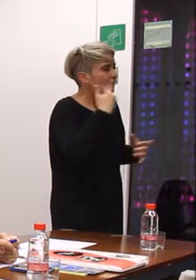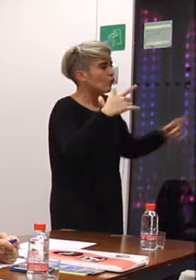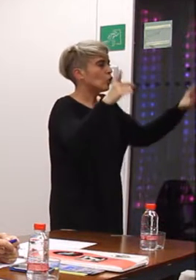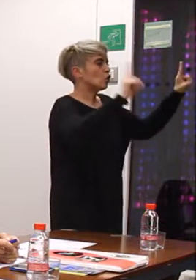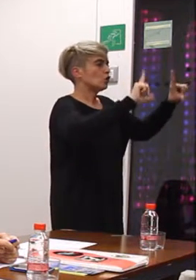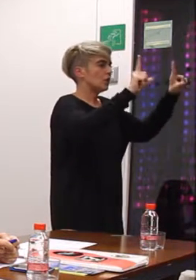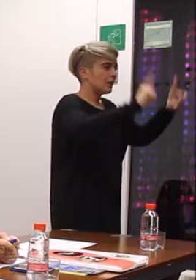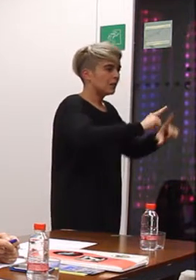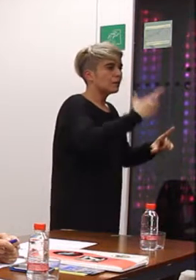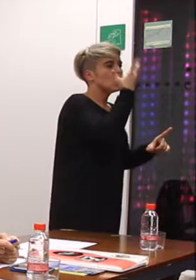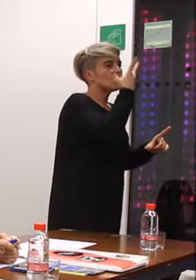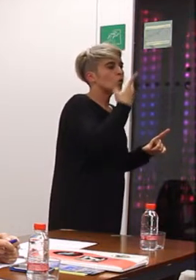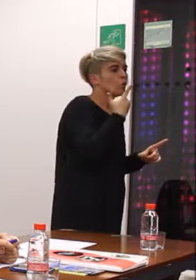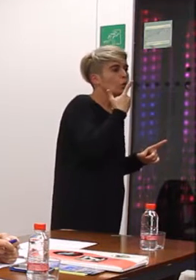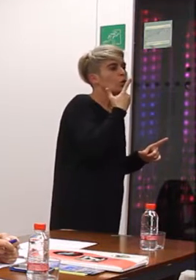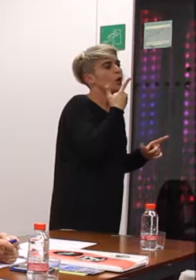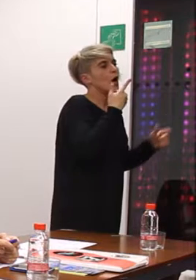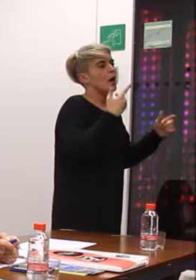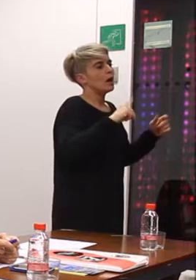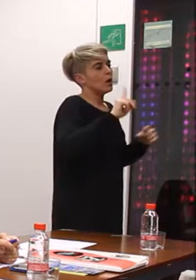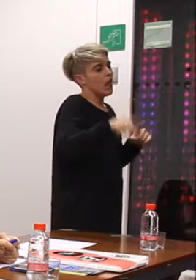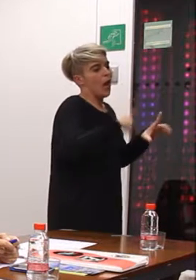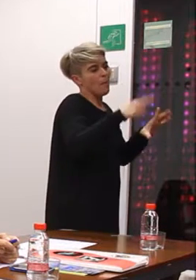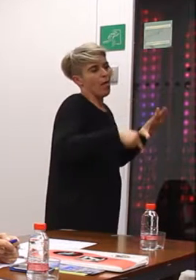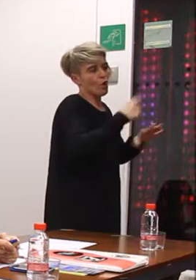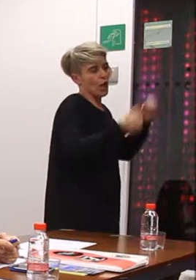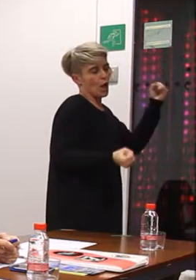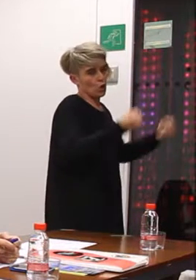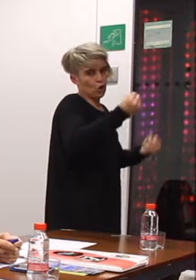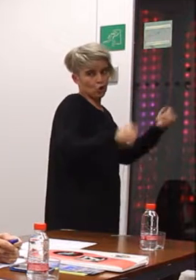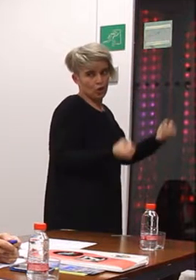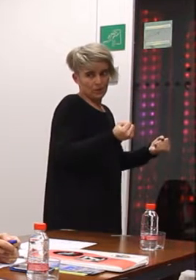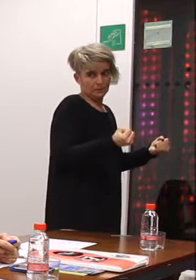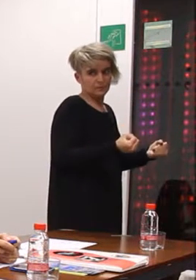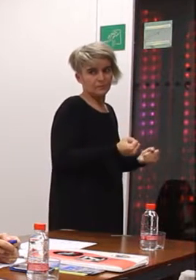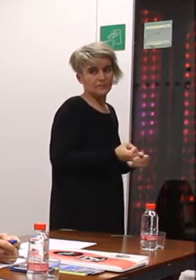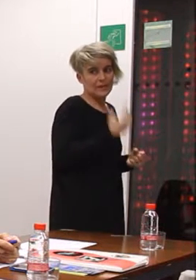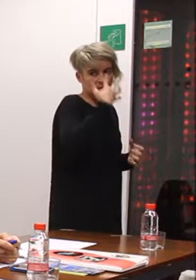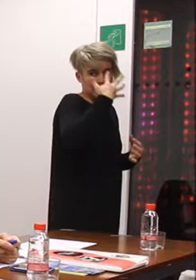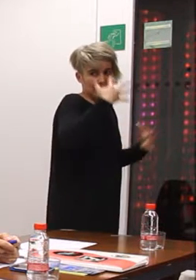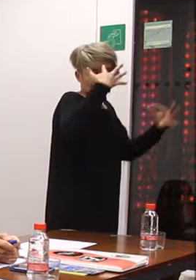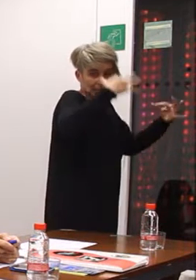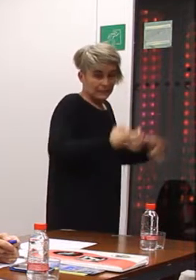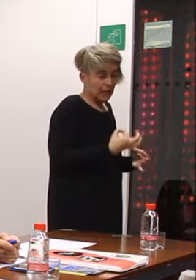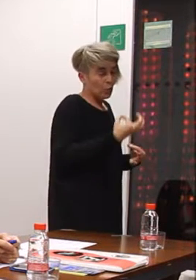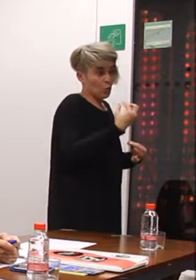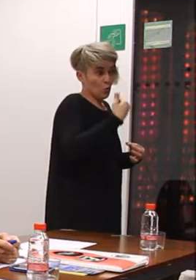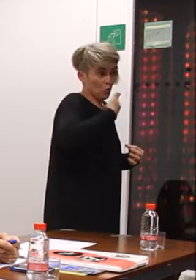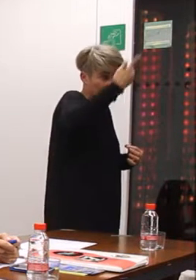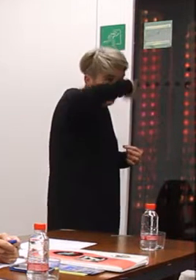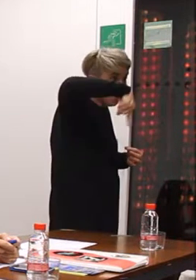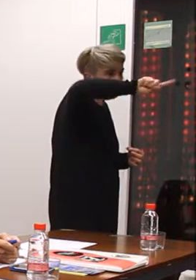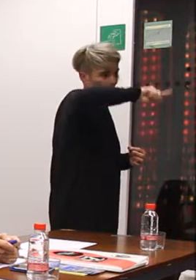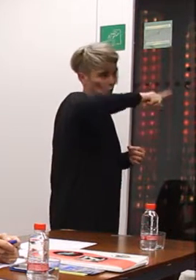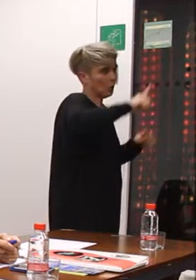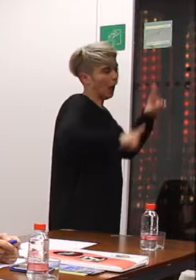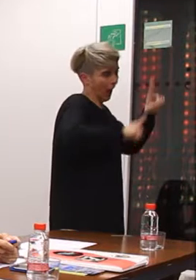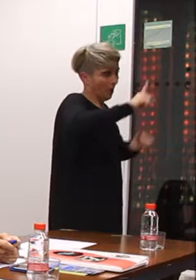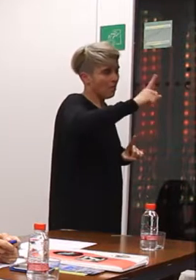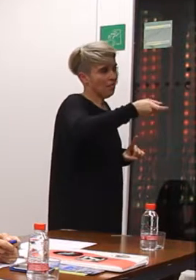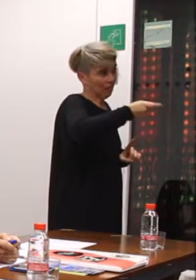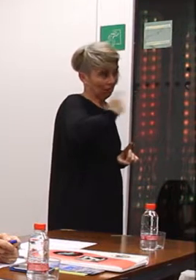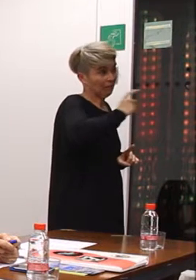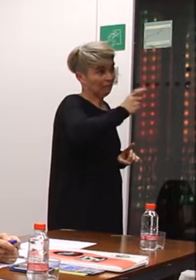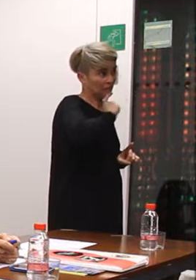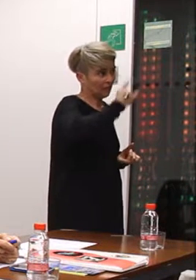de lavadora y de coche. Entonces, seguramente muchos de nosotros difícilmente a veces podemos permitirnos afrontar, o